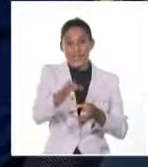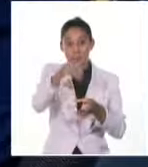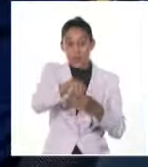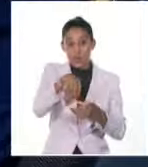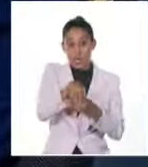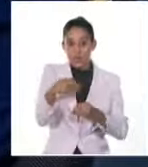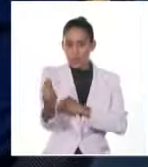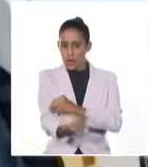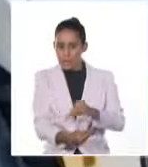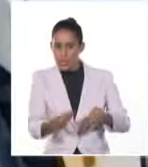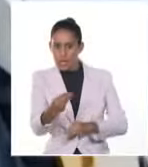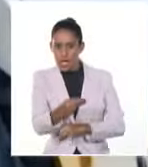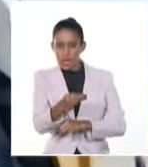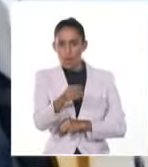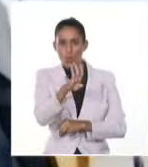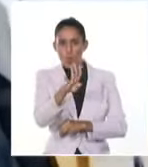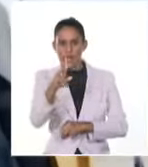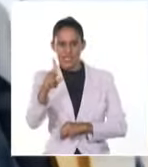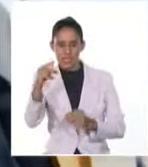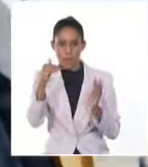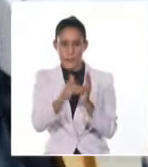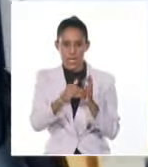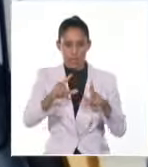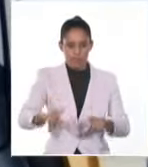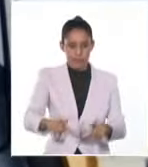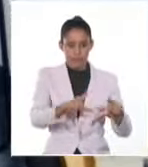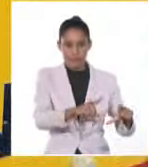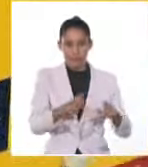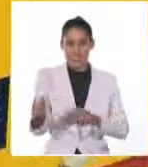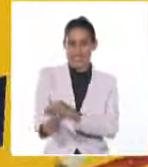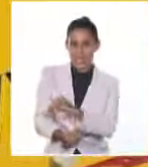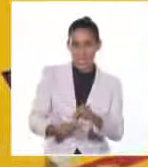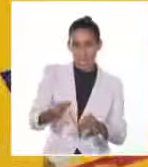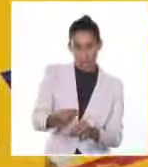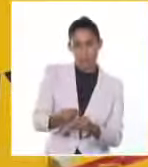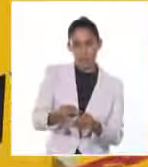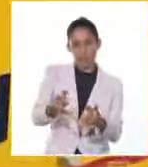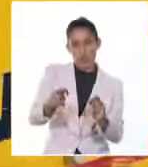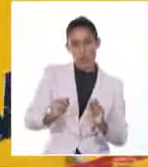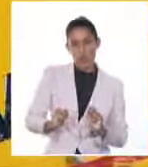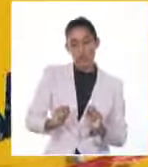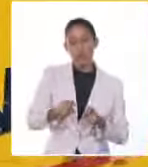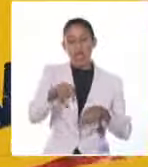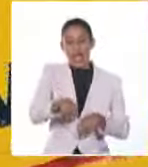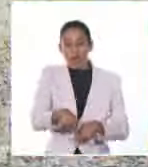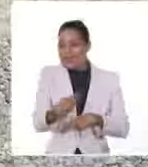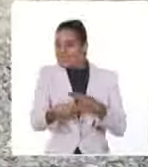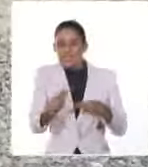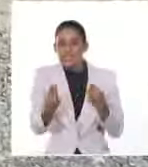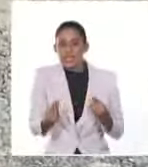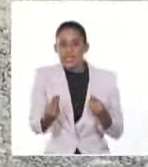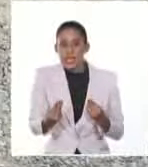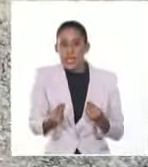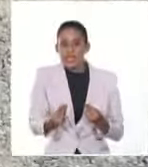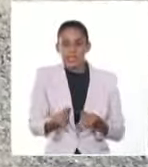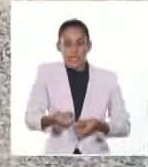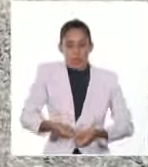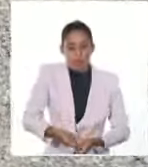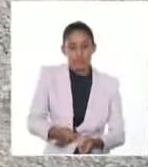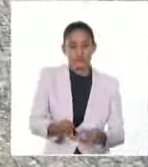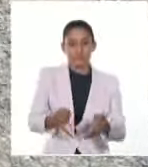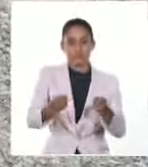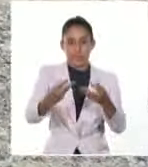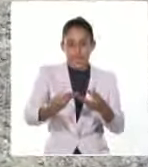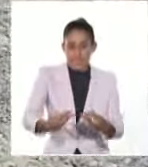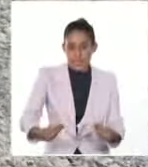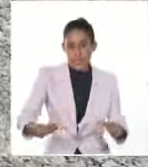unos 42.000 paneles solares, y hay que hoy se trabaje en el movimiento de tierra. Y por suerte hemos tenido el privilegio de que seamos el constructor principal, la